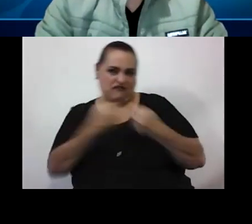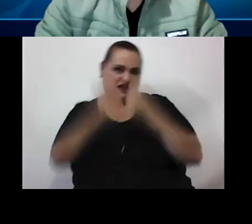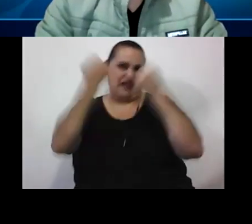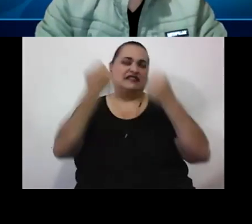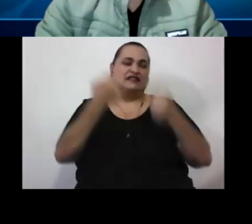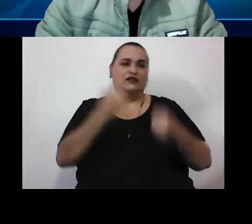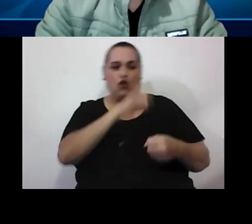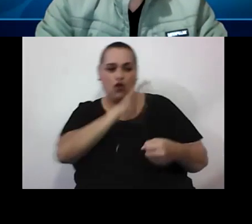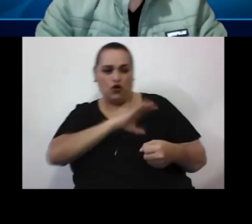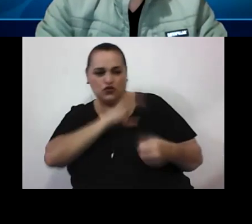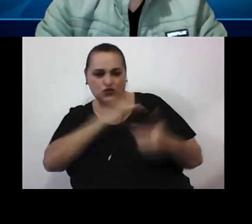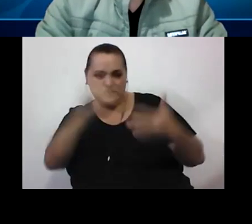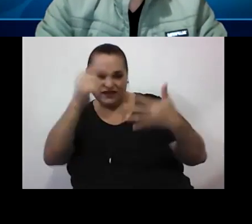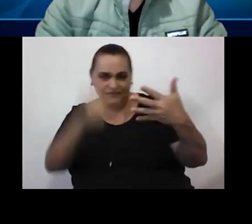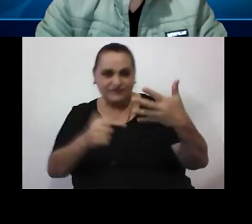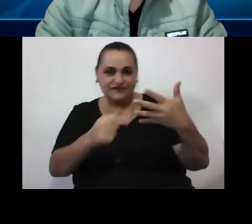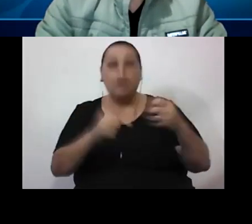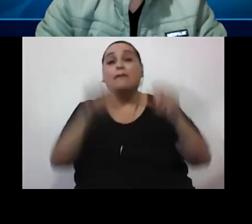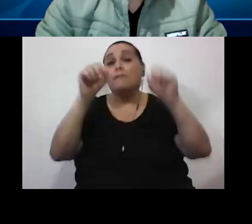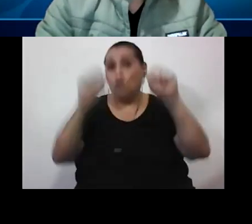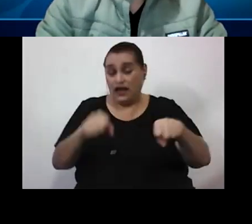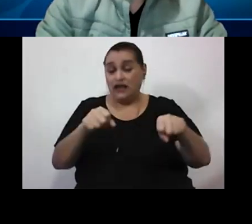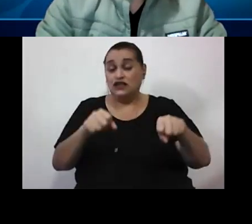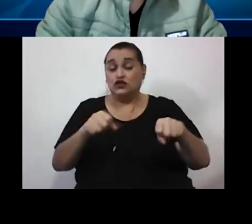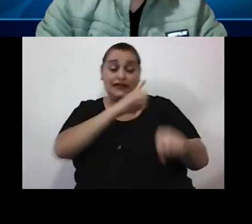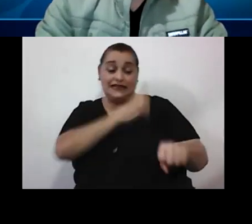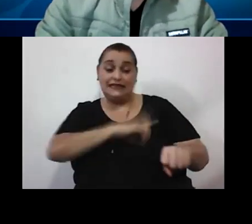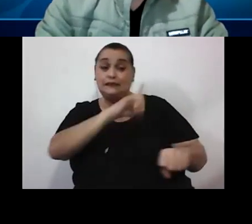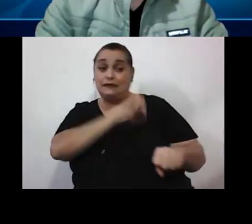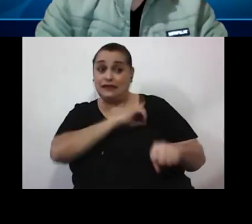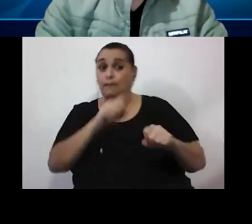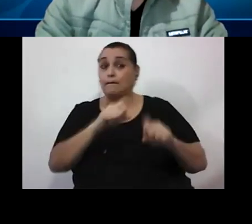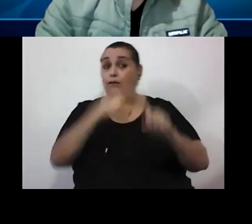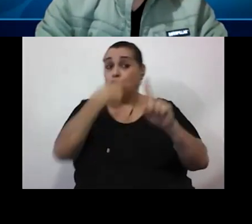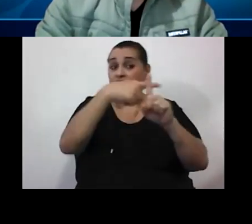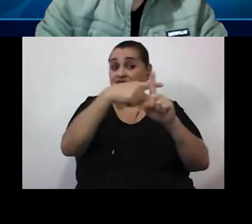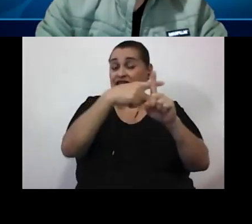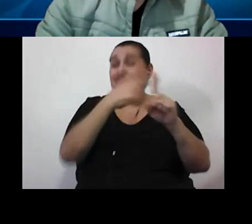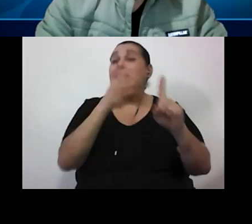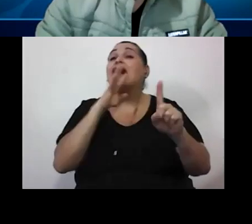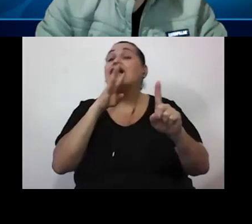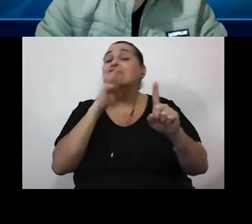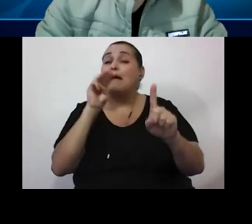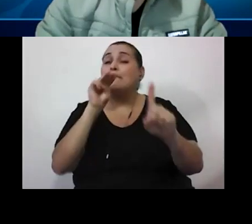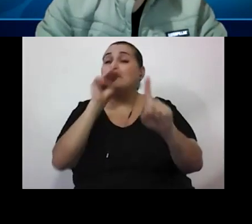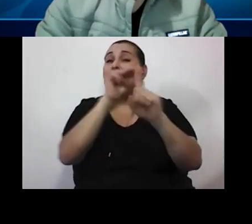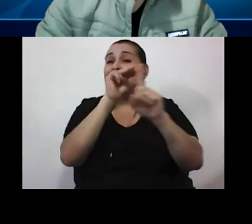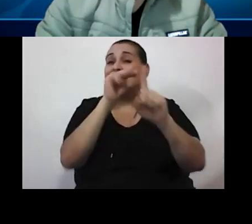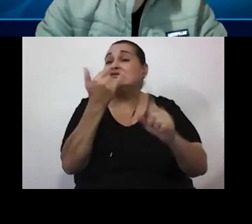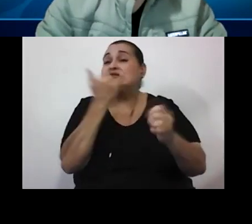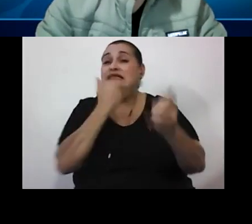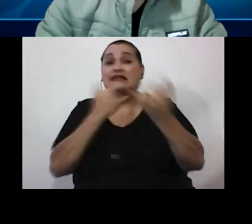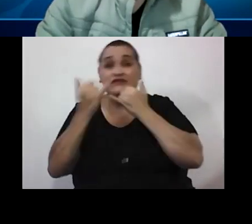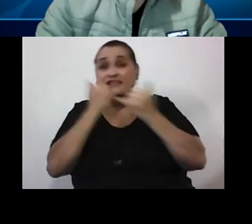cuando en disciplina positiva se habla sobre las metas cerradas, lo que quieren decir con